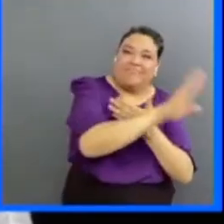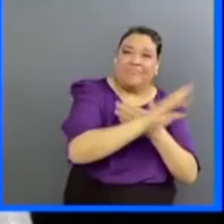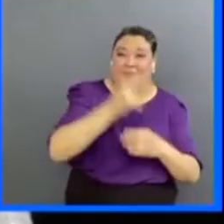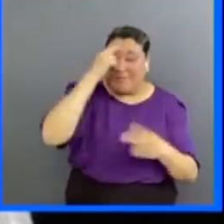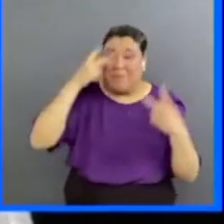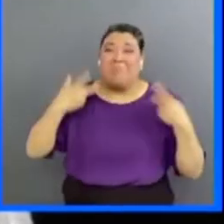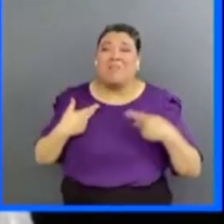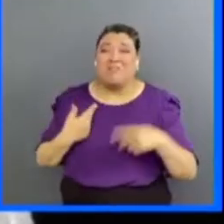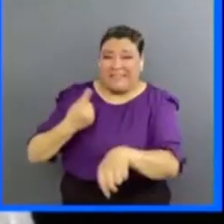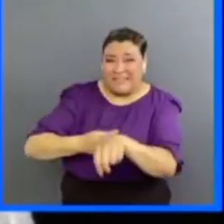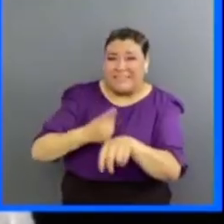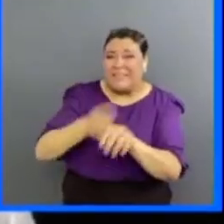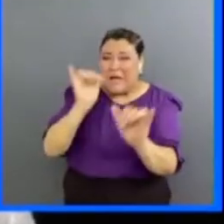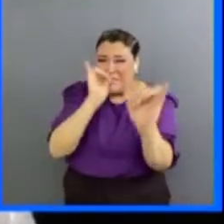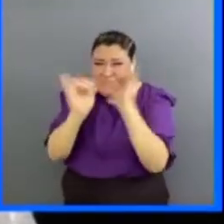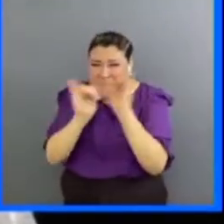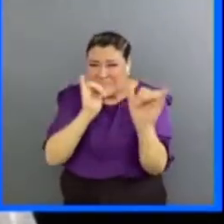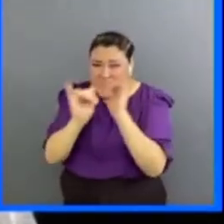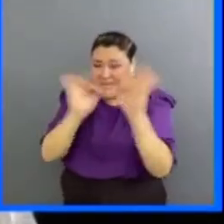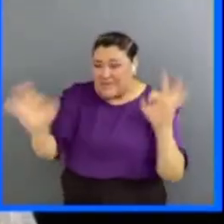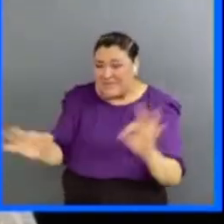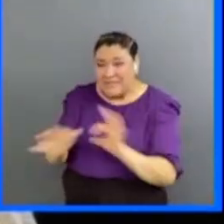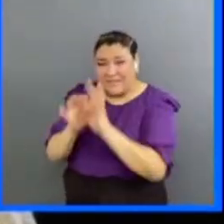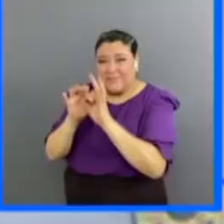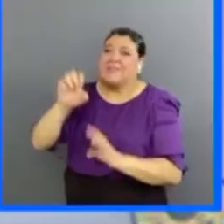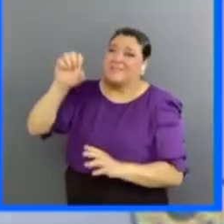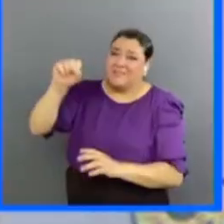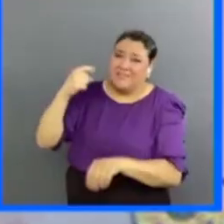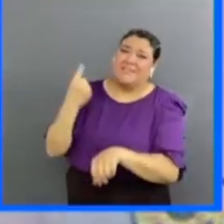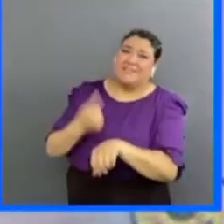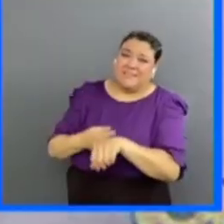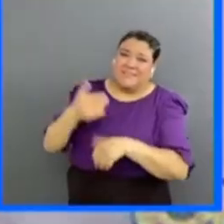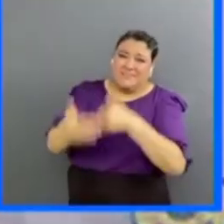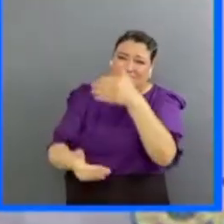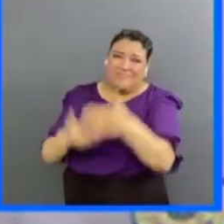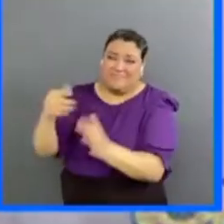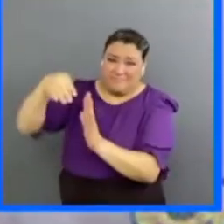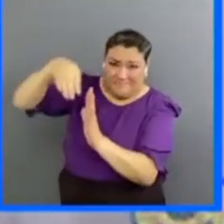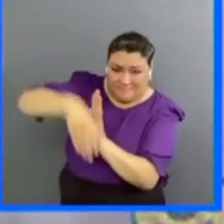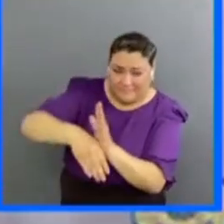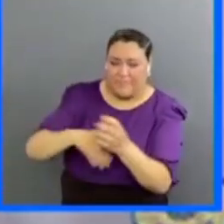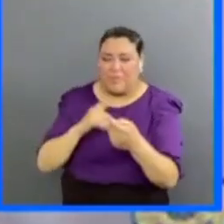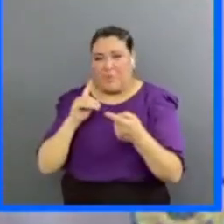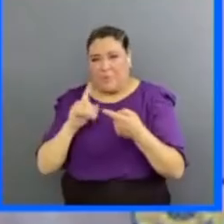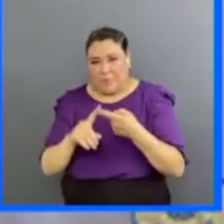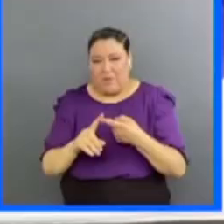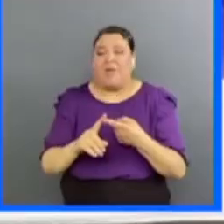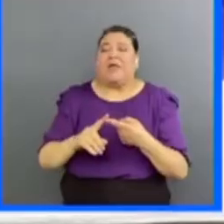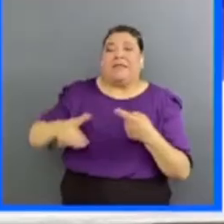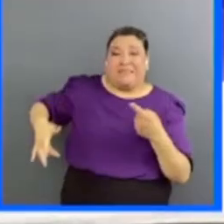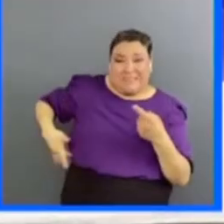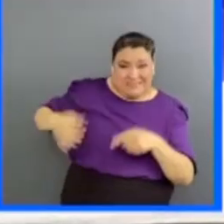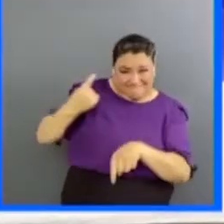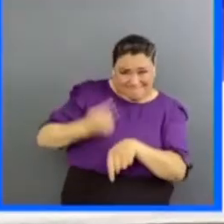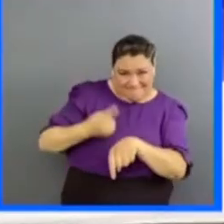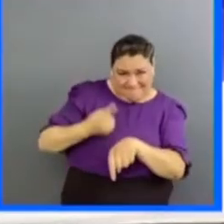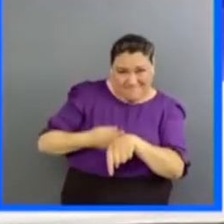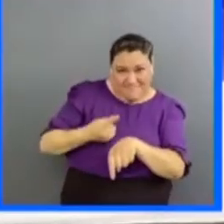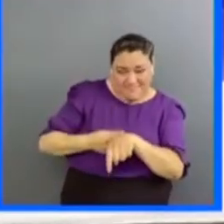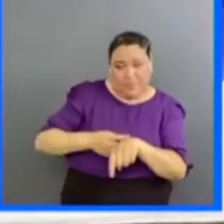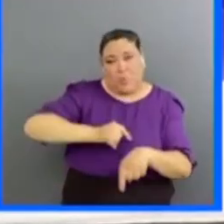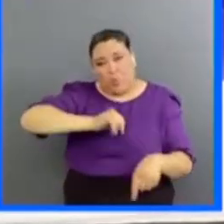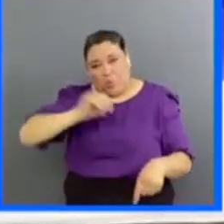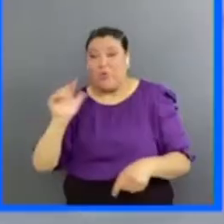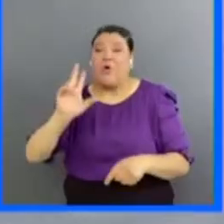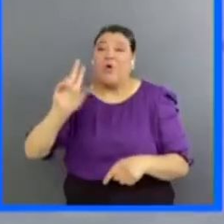relacionada con otras 60 enfermedades crónico-degenerativas, como por ejemplo la cirrosis hepática. El 80%